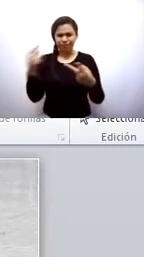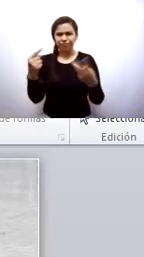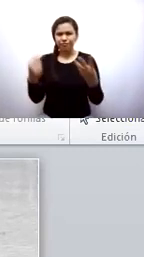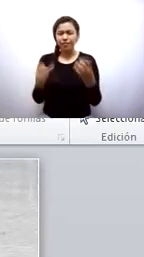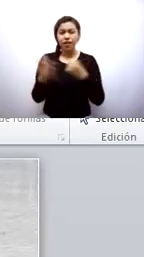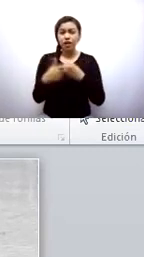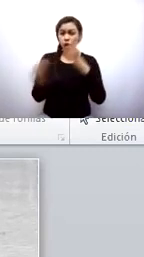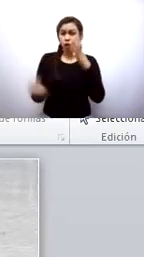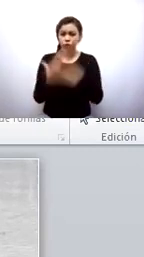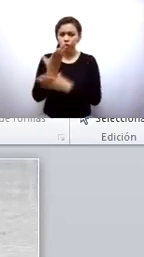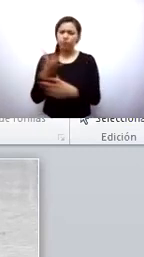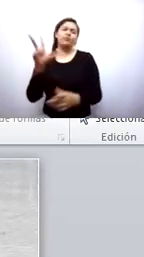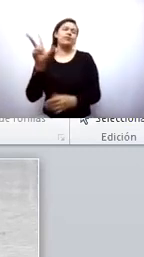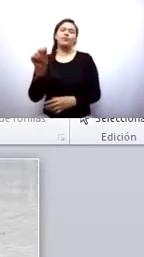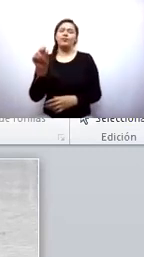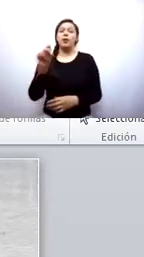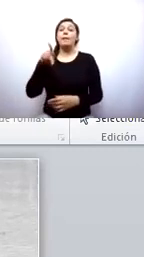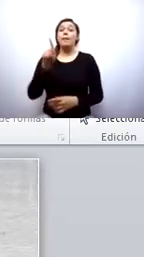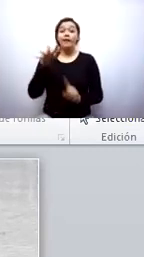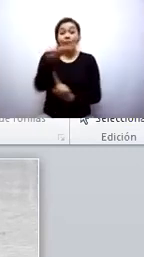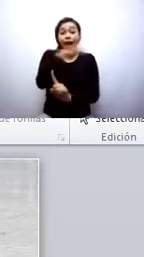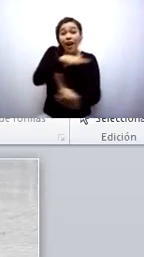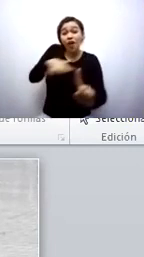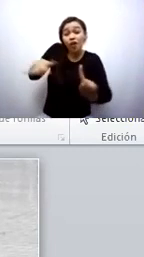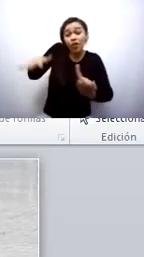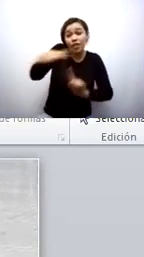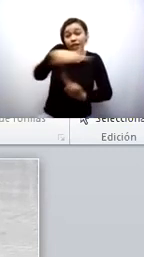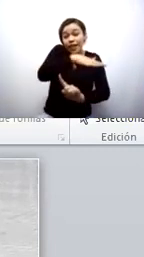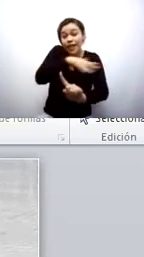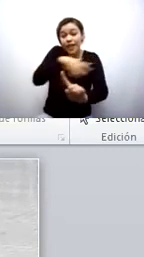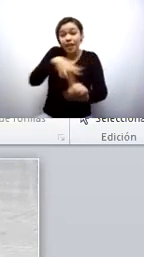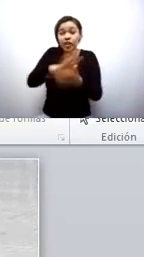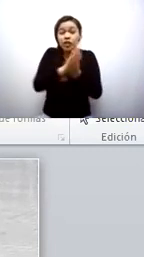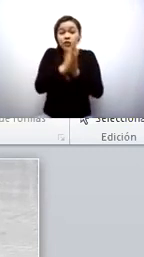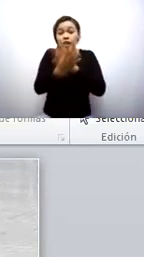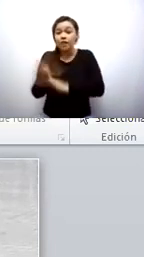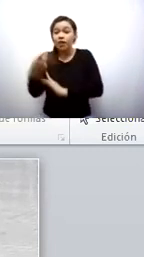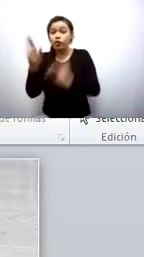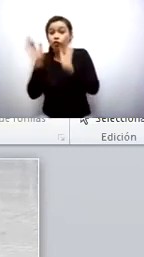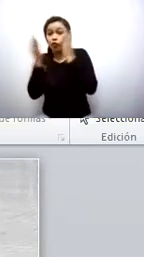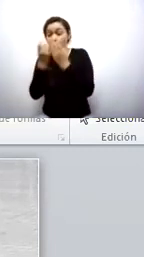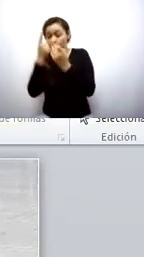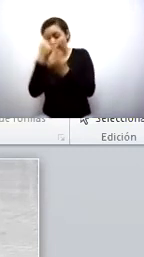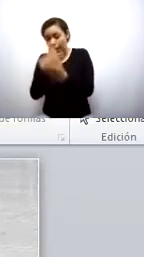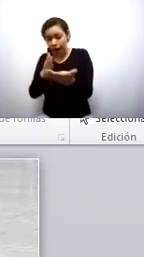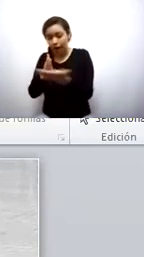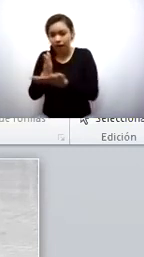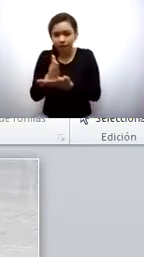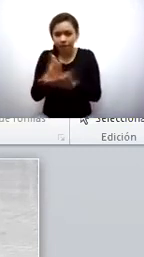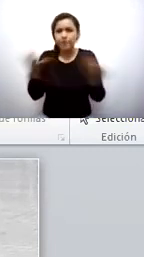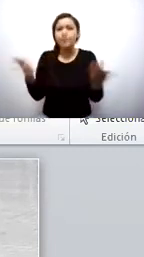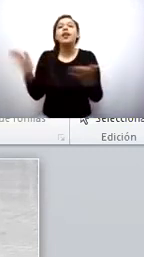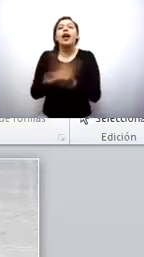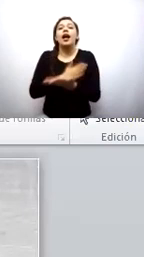nuevo, pero el contexto es lo que viene a transformar justamente su actuar. Además, la introducción a